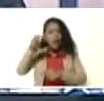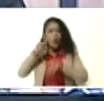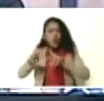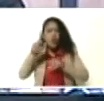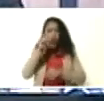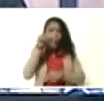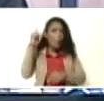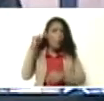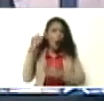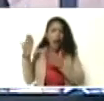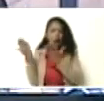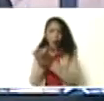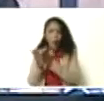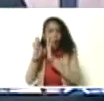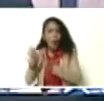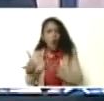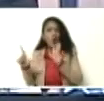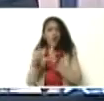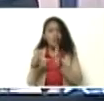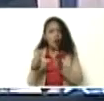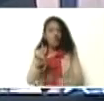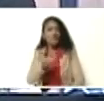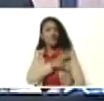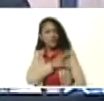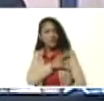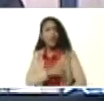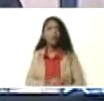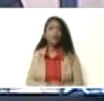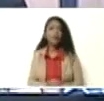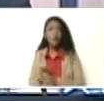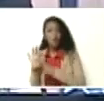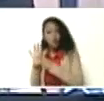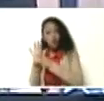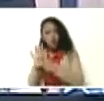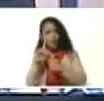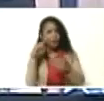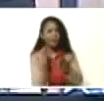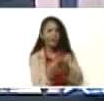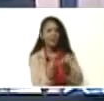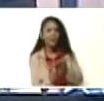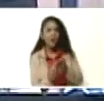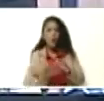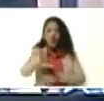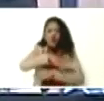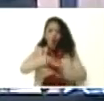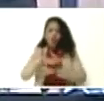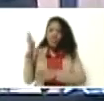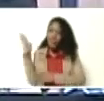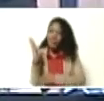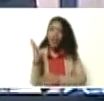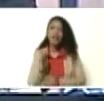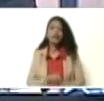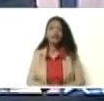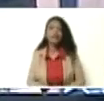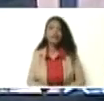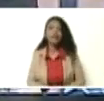niñas, a las escuelas, a los liceos y a las universidades, para enseñar a nuestro pueblo de dónde viene.